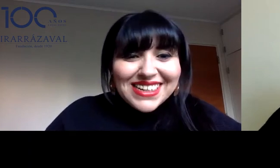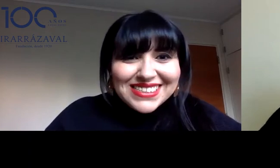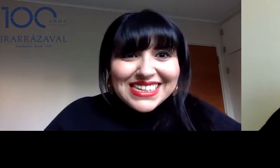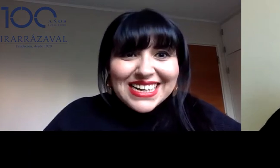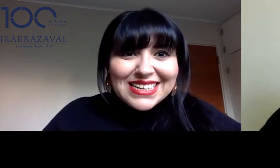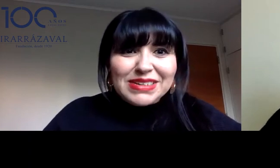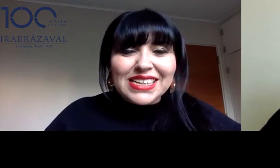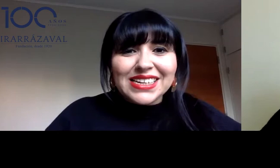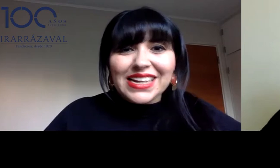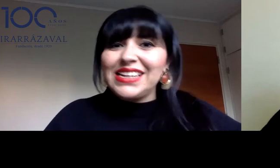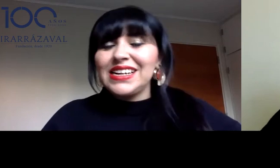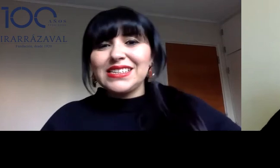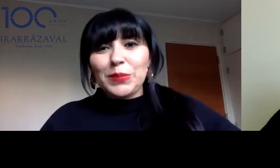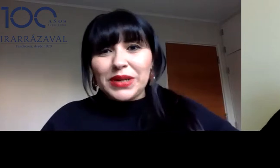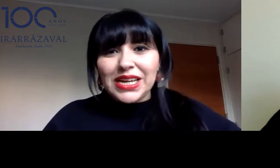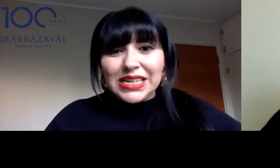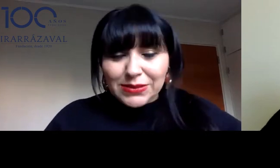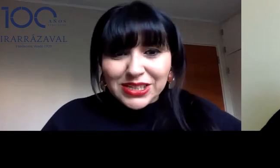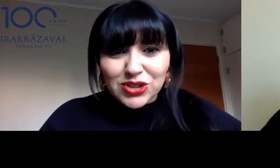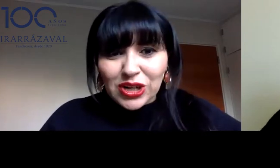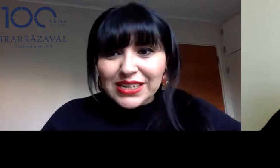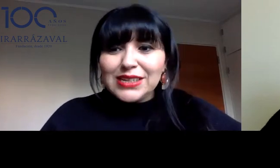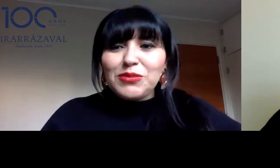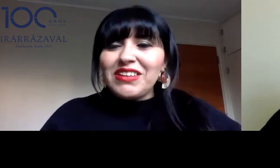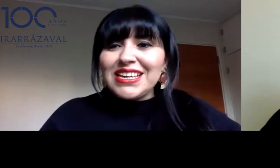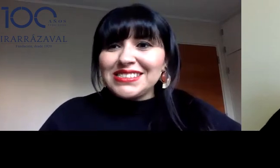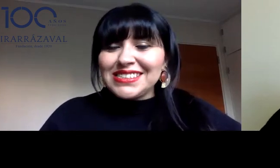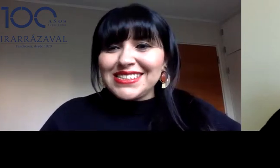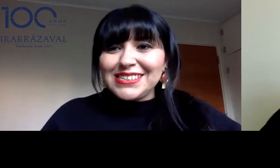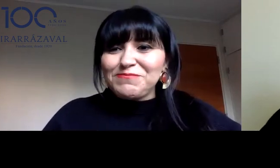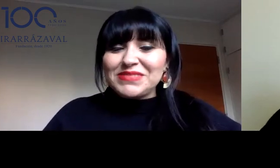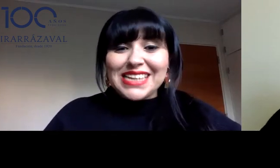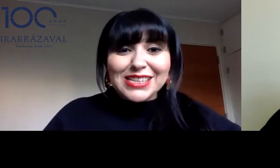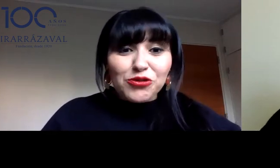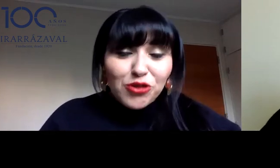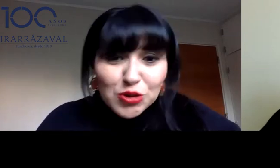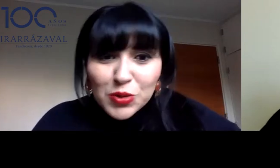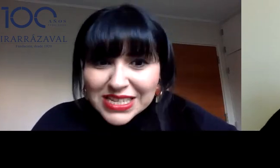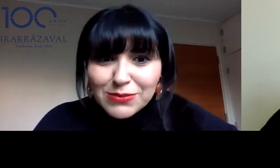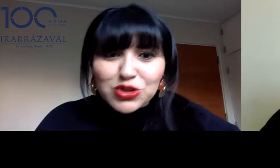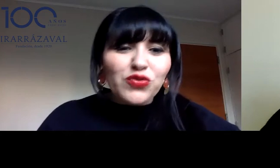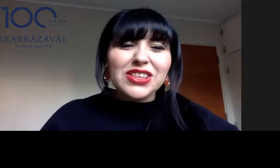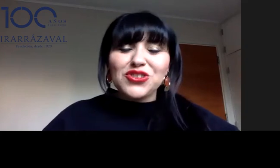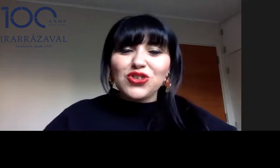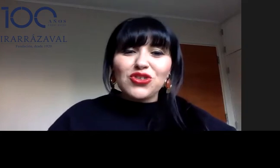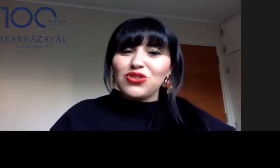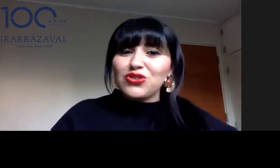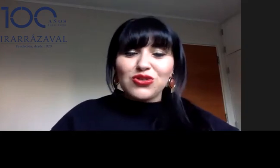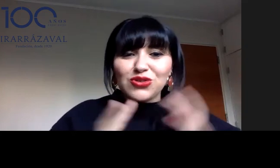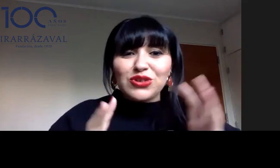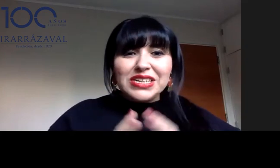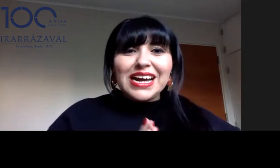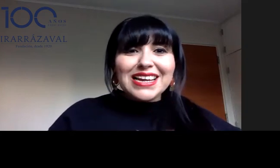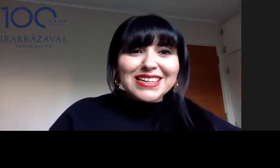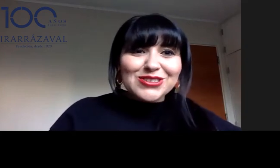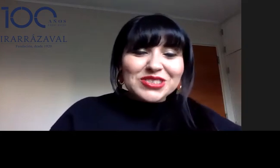Muchas gracias, mi querida Angélica, gracias Pilar, gracias Marisol. Me veían sacando fotos porque estamos subiendo todo, todo, todo,